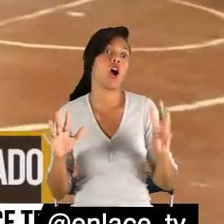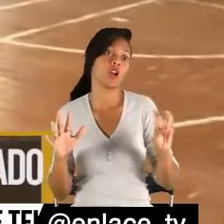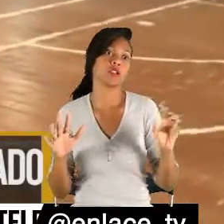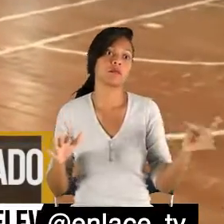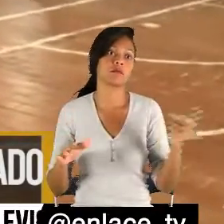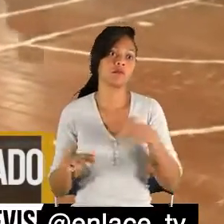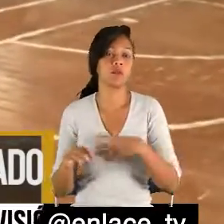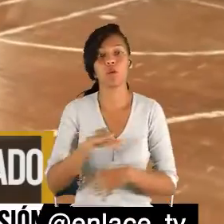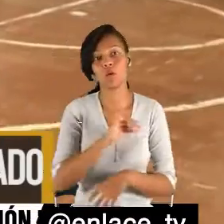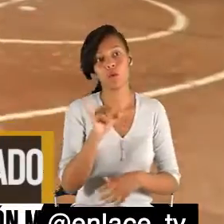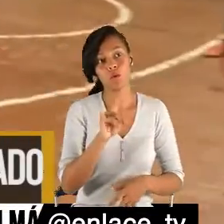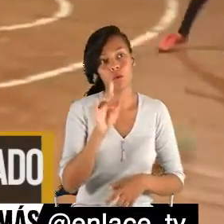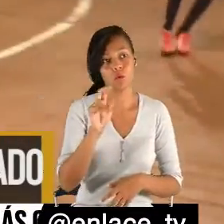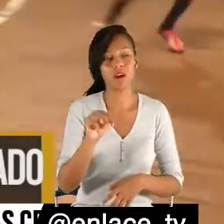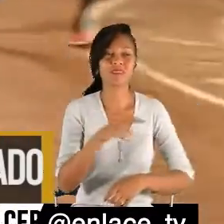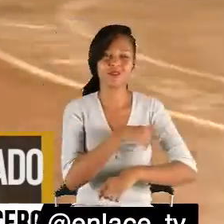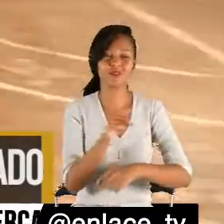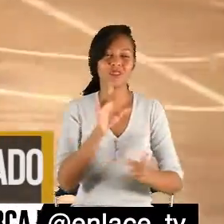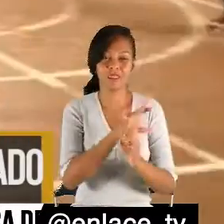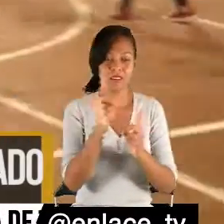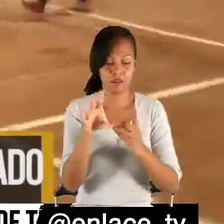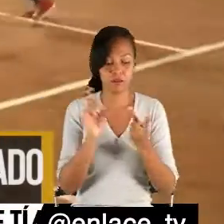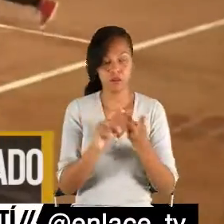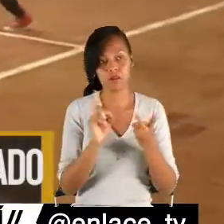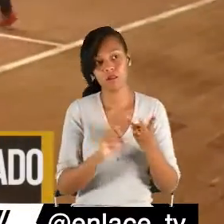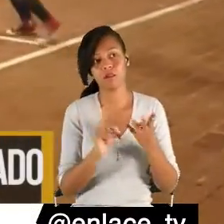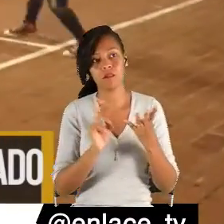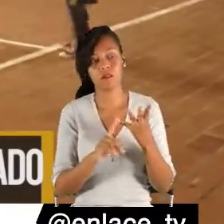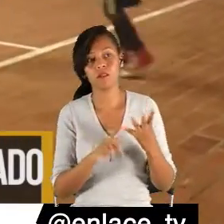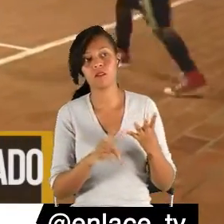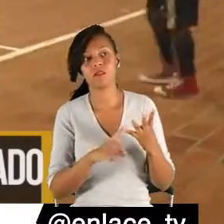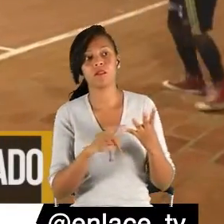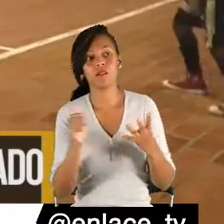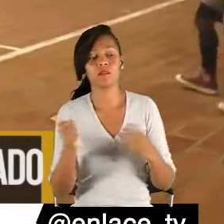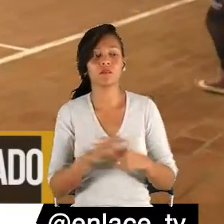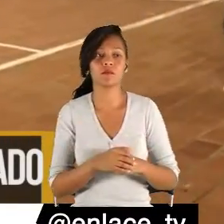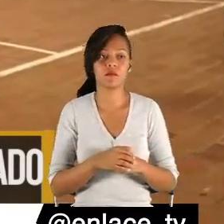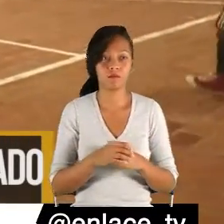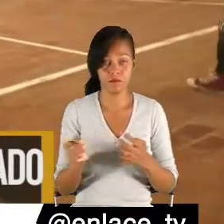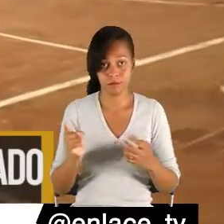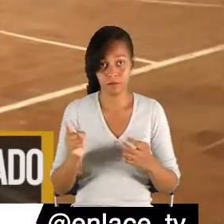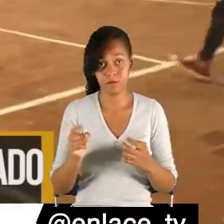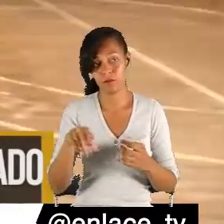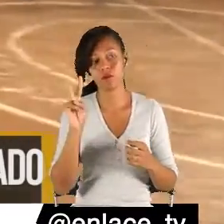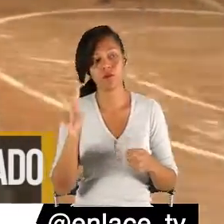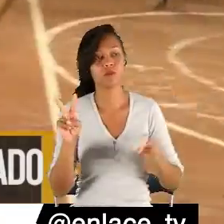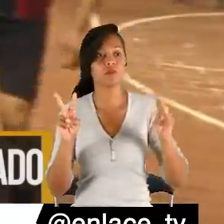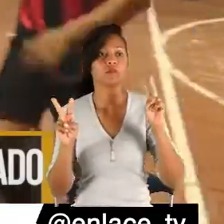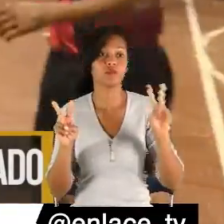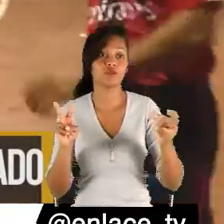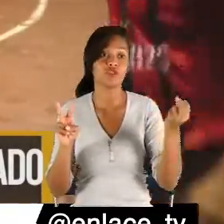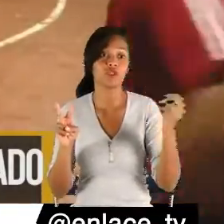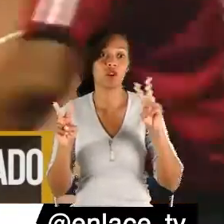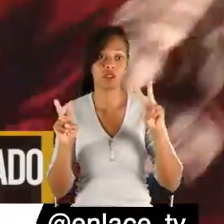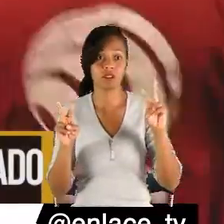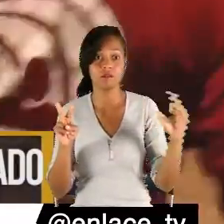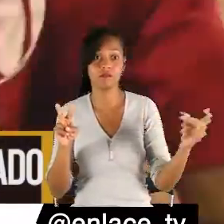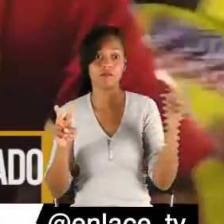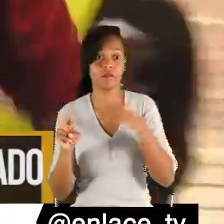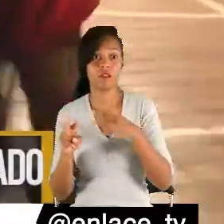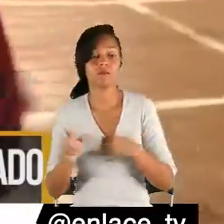de juan león de el llanito y balón de oro fue apabullado por como de ananías dos anotaciones a 12 la programación continúa